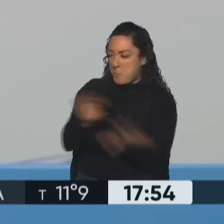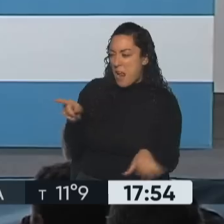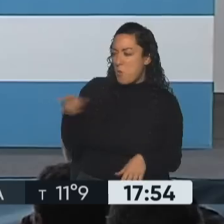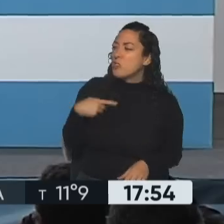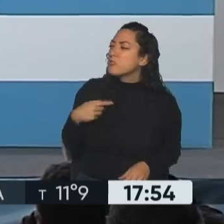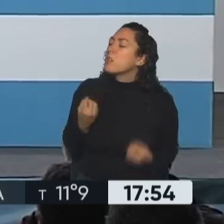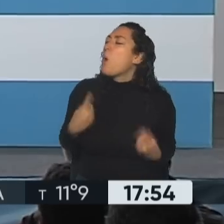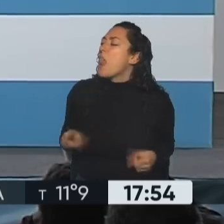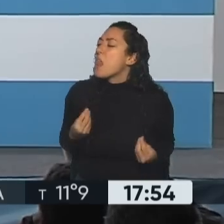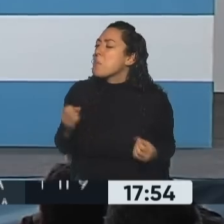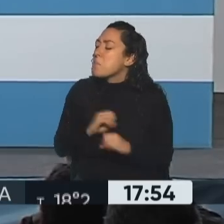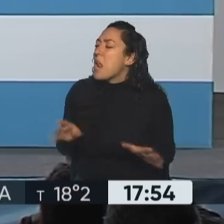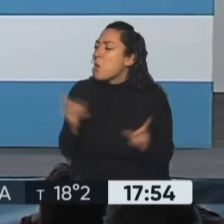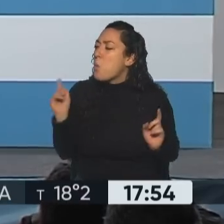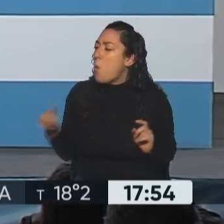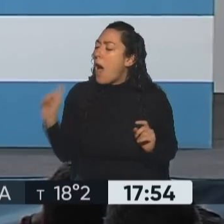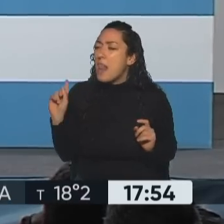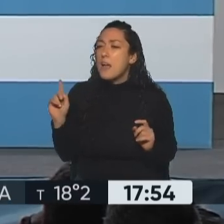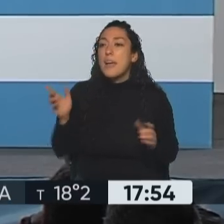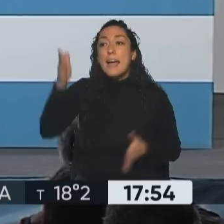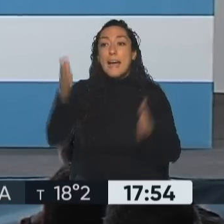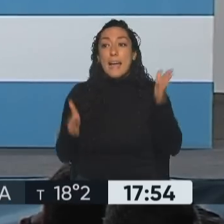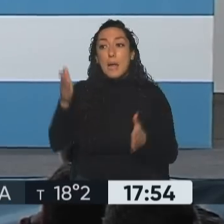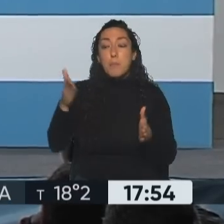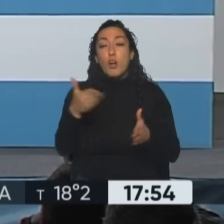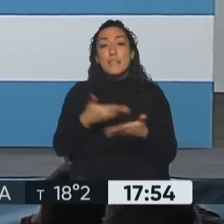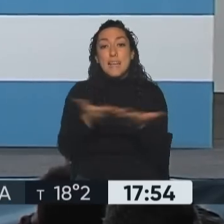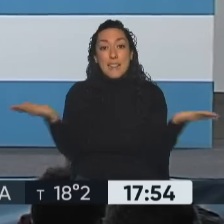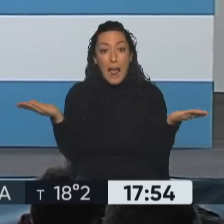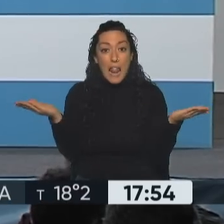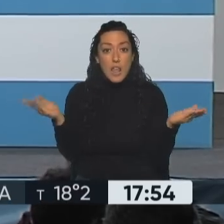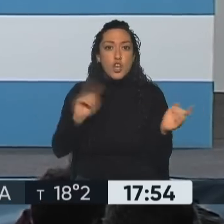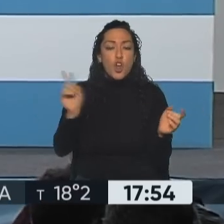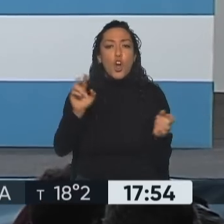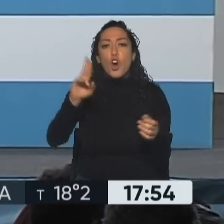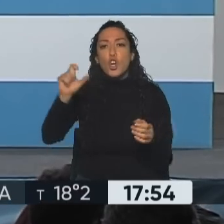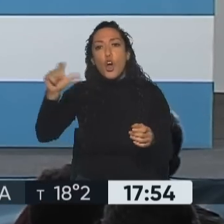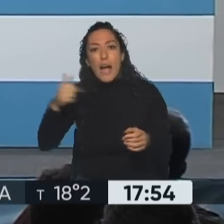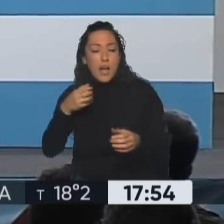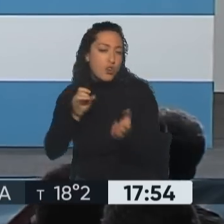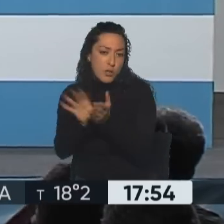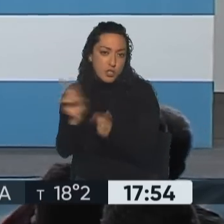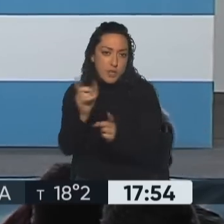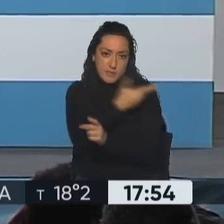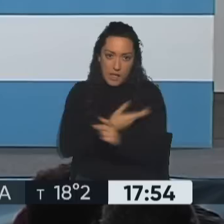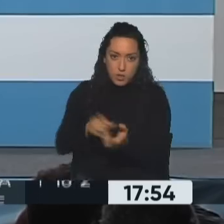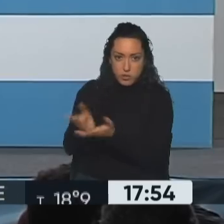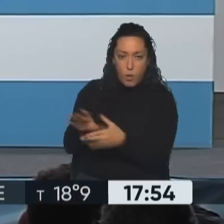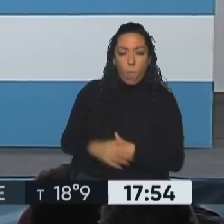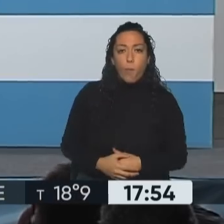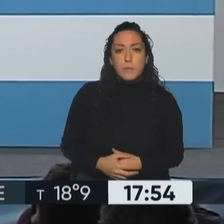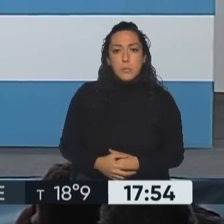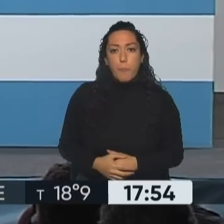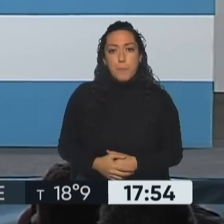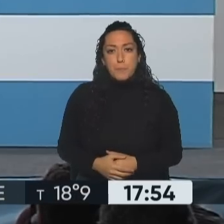hacías? En la época estatal. No lo echó Pablo Roca, por favor, lo echó el Estado. Peleando contra la